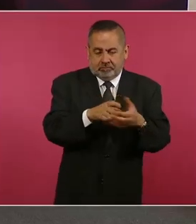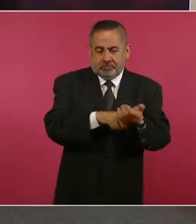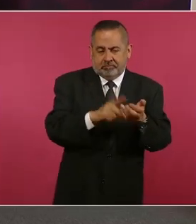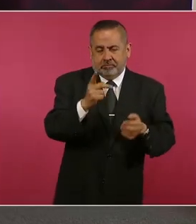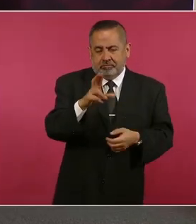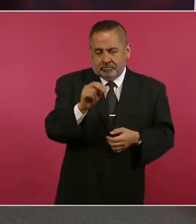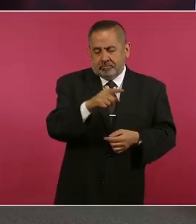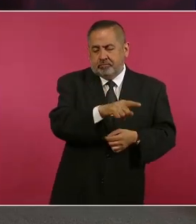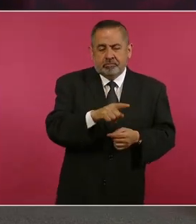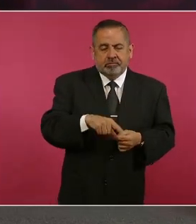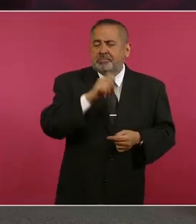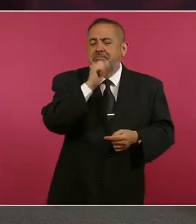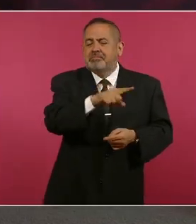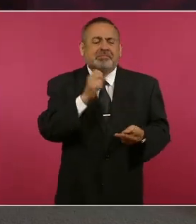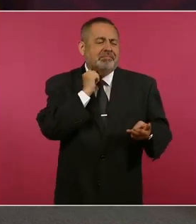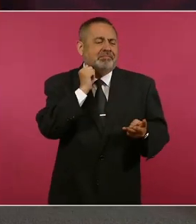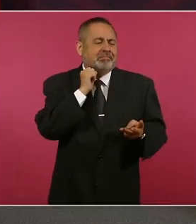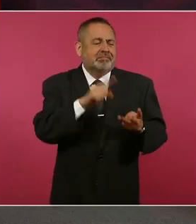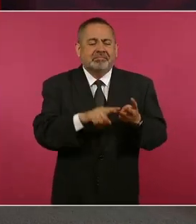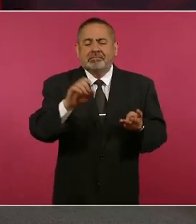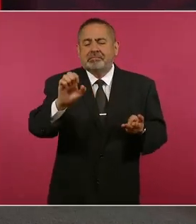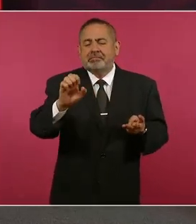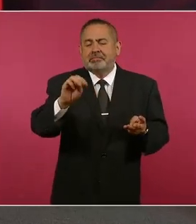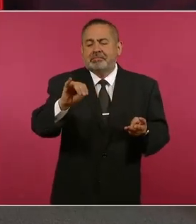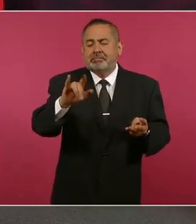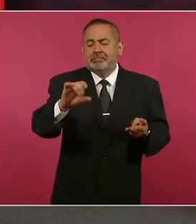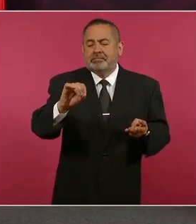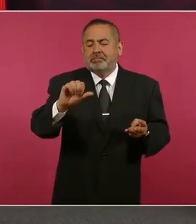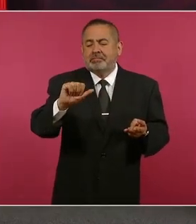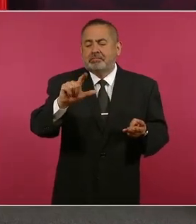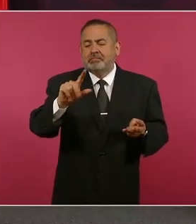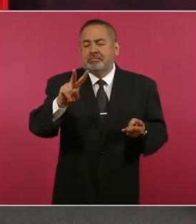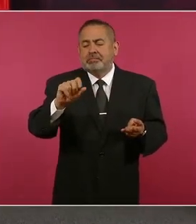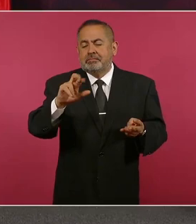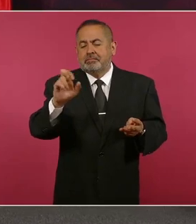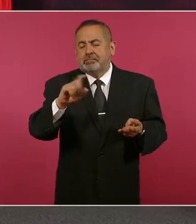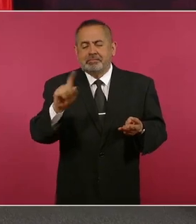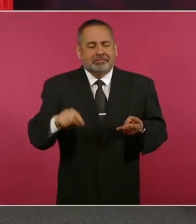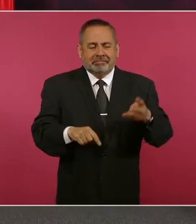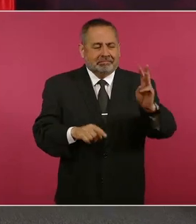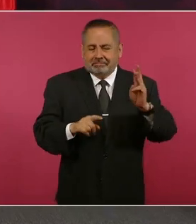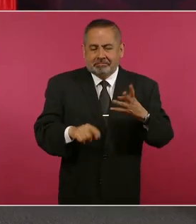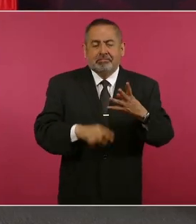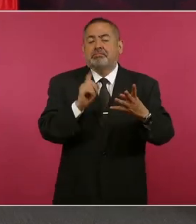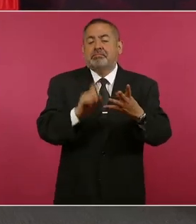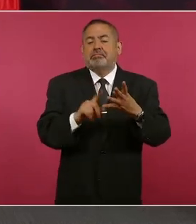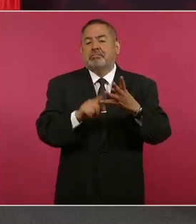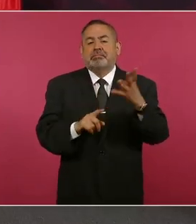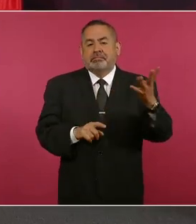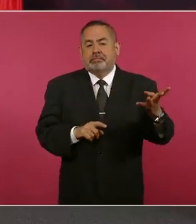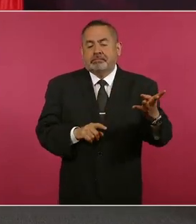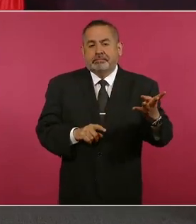todo este senador Emilio Álvarez y Casa, la